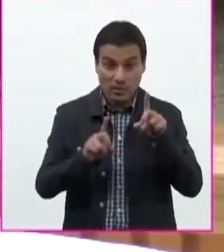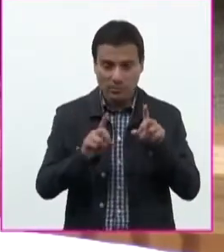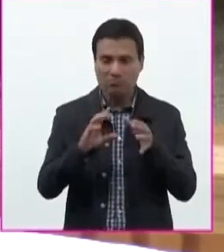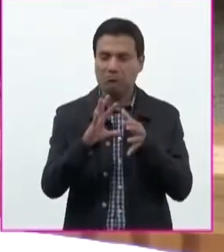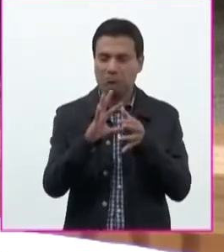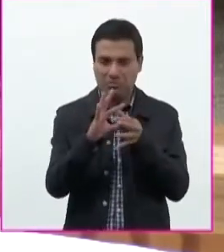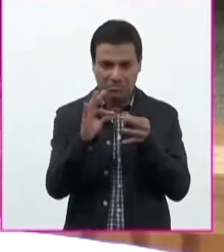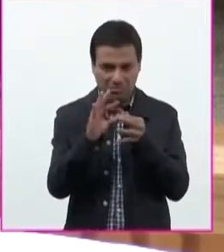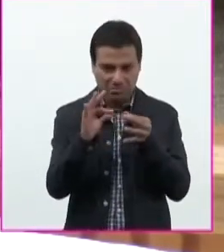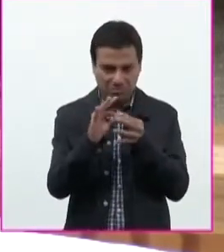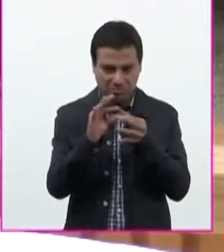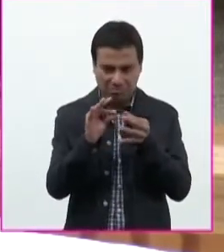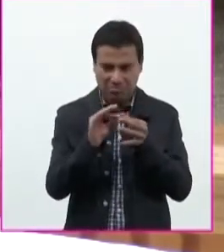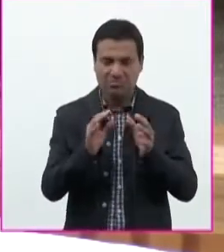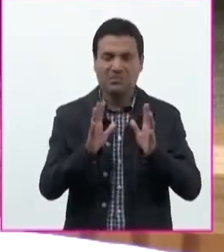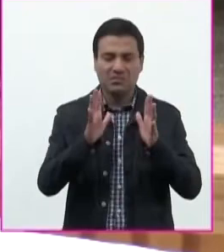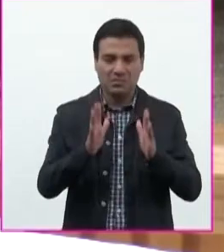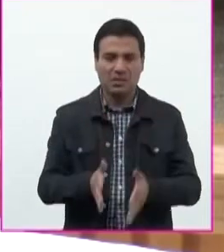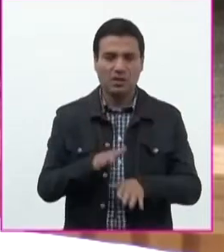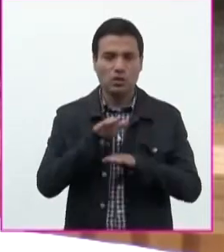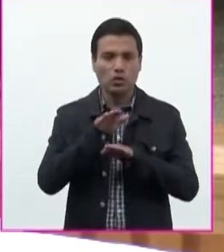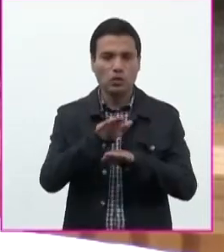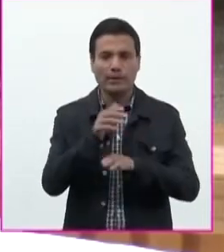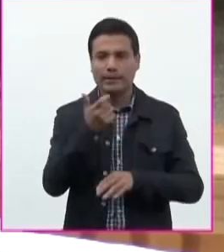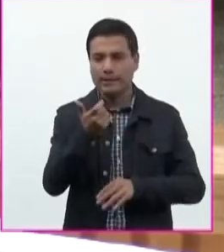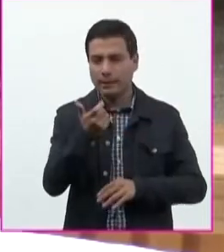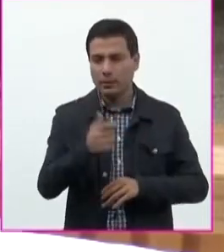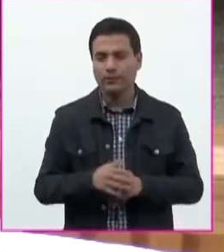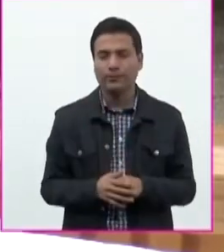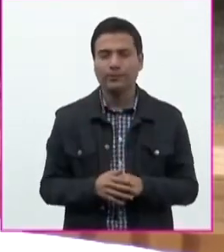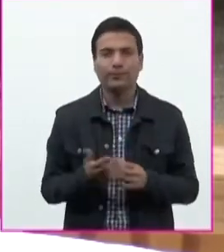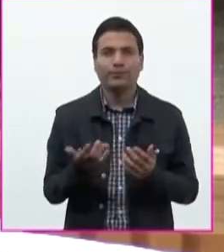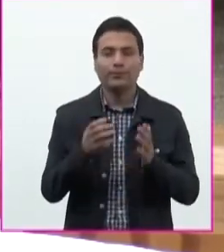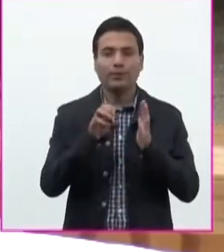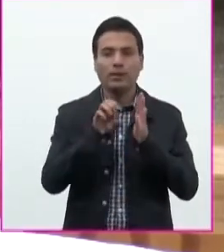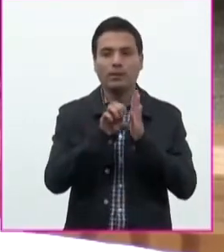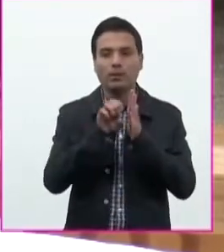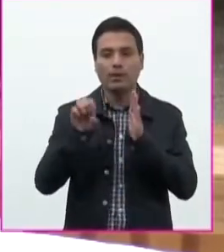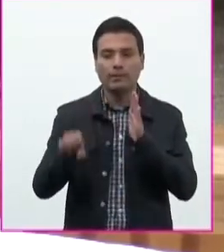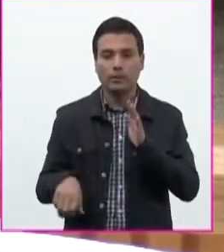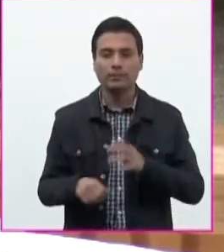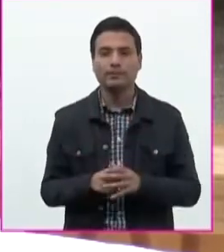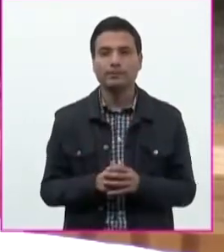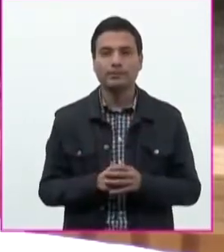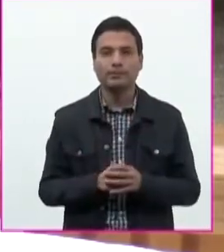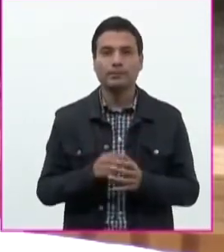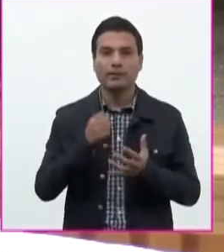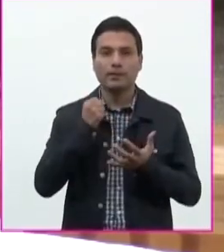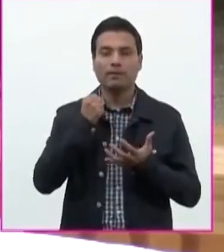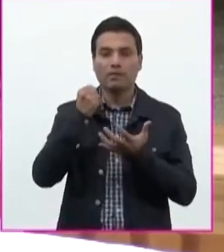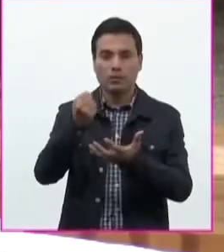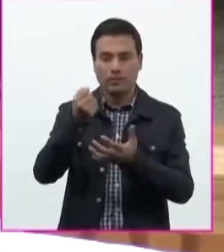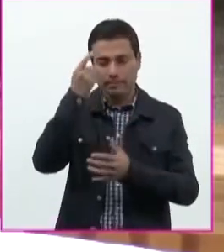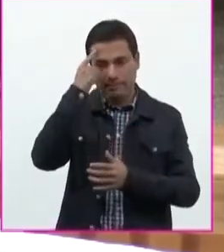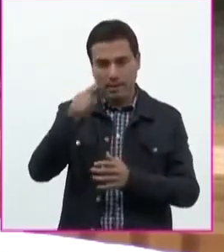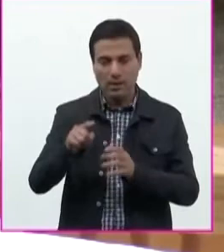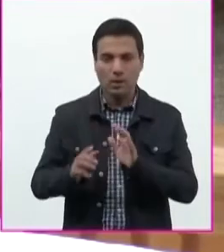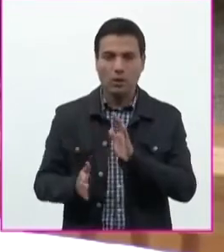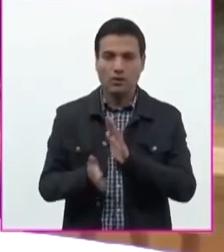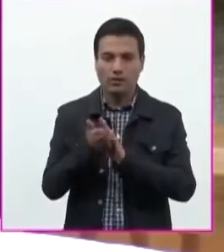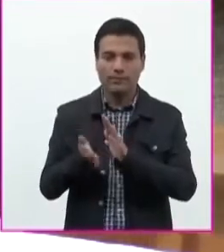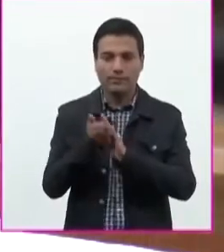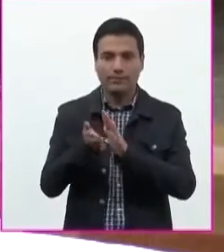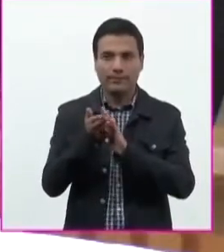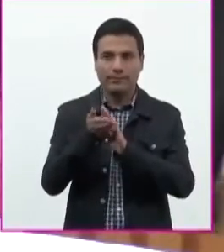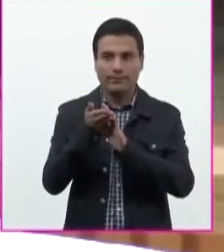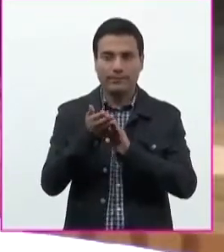rubros del presupuesto que tienen que ver por ejemplo con la inversión en infraestructura que viene contemplada